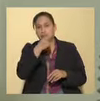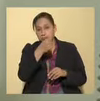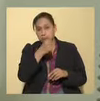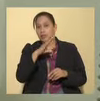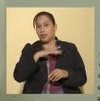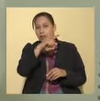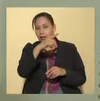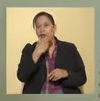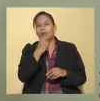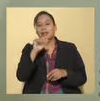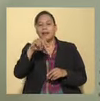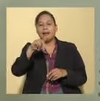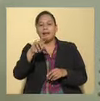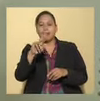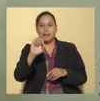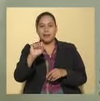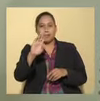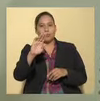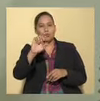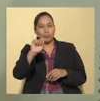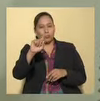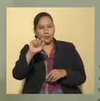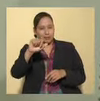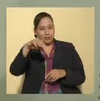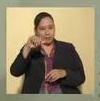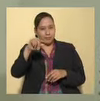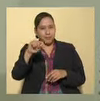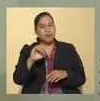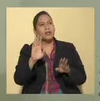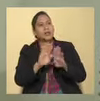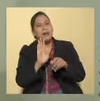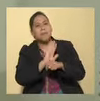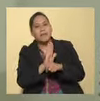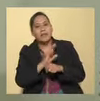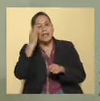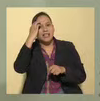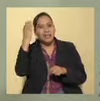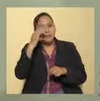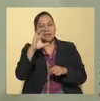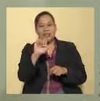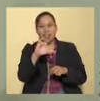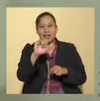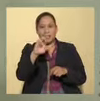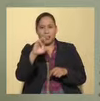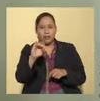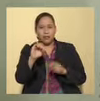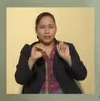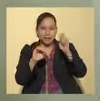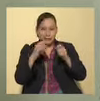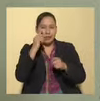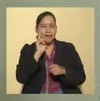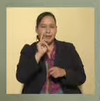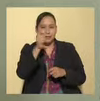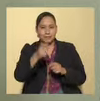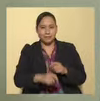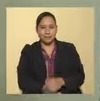entrevista con el grande Andrés Bustamante, ¿sí?, que nos va a platicar acerca de la película El crimen del Cácaro Gumaro. ¿Y qué les parece que nos